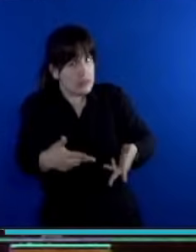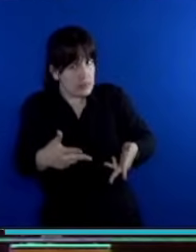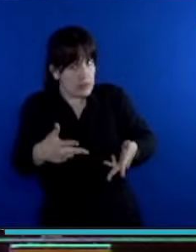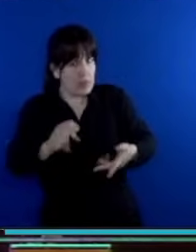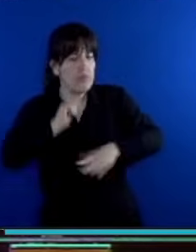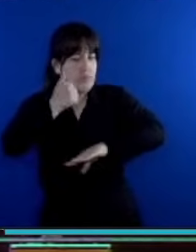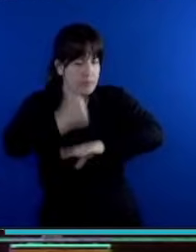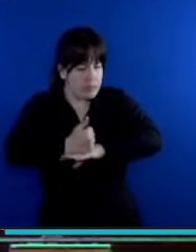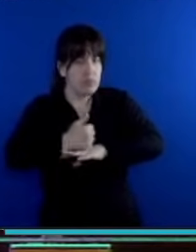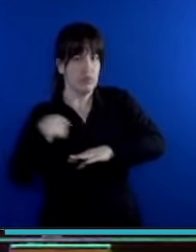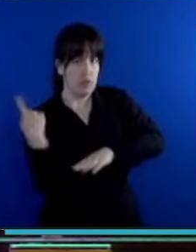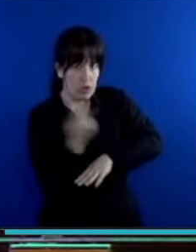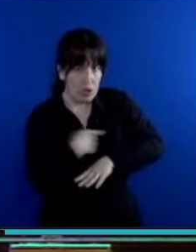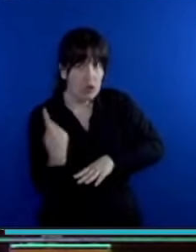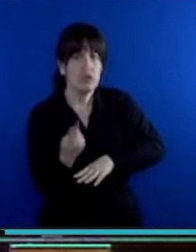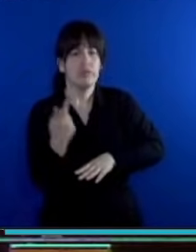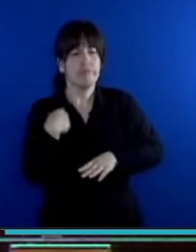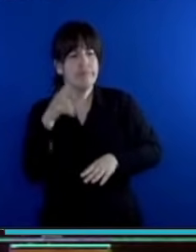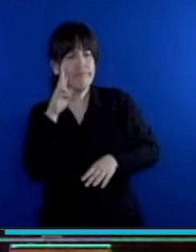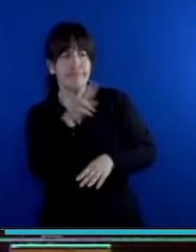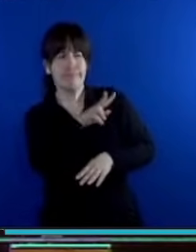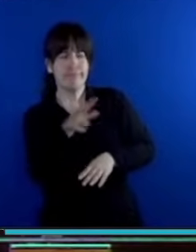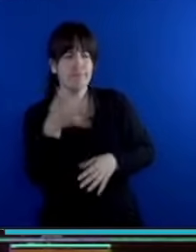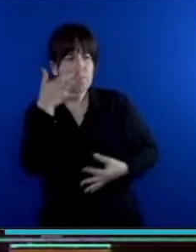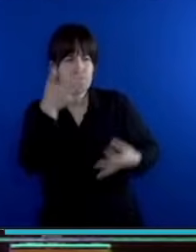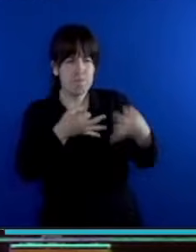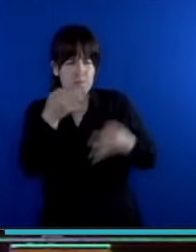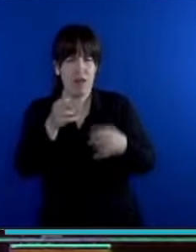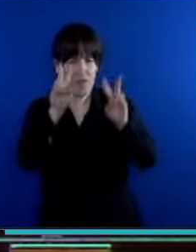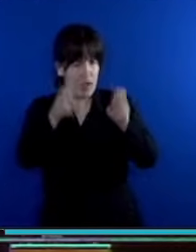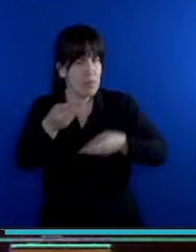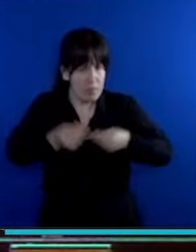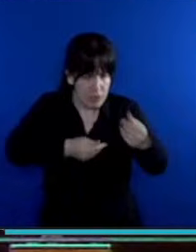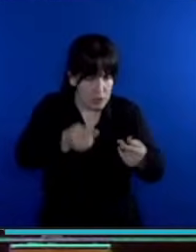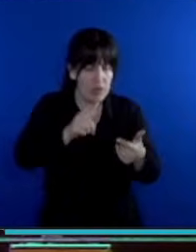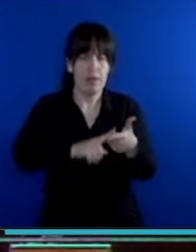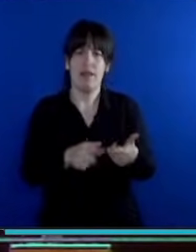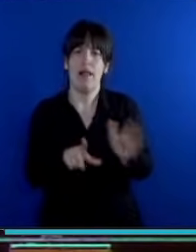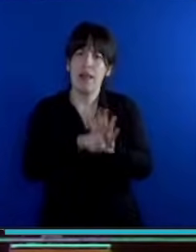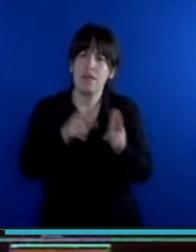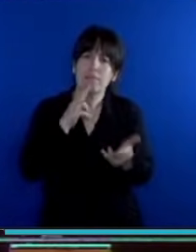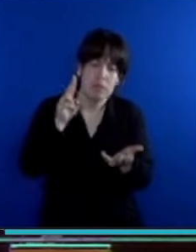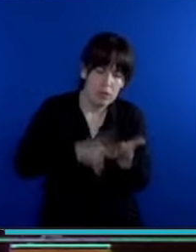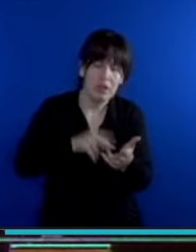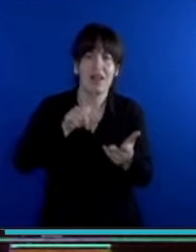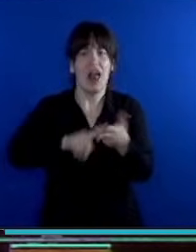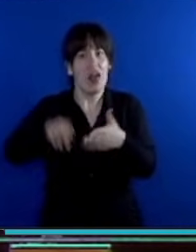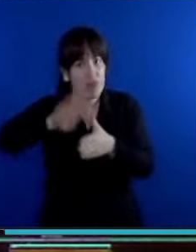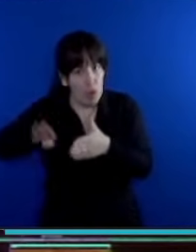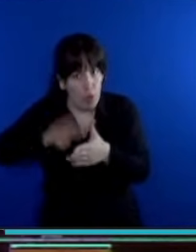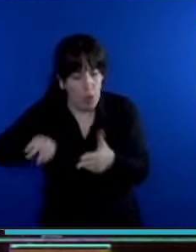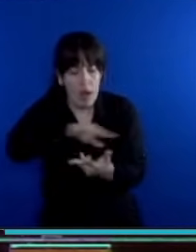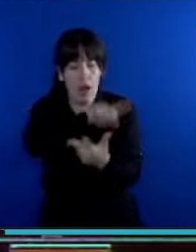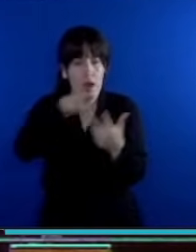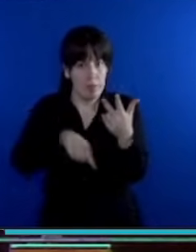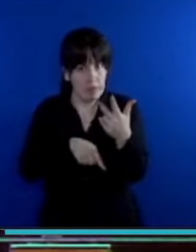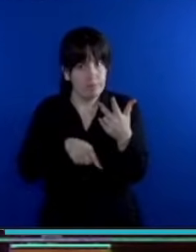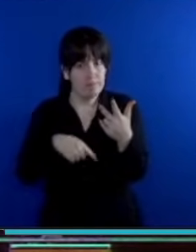estamos haciendo las observaciones a este presupuesto, a la ley impositiva y también al endeudamiento, es